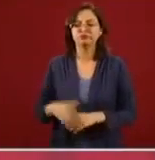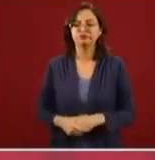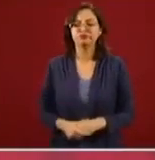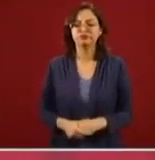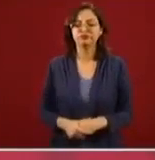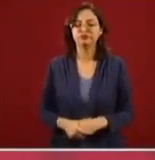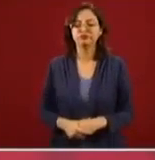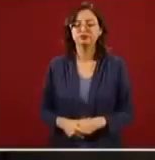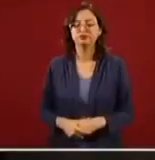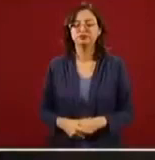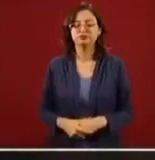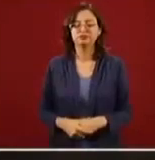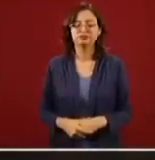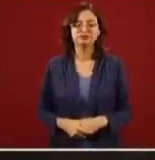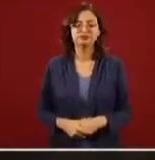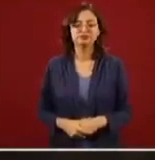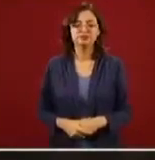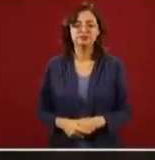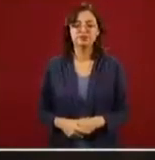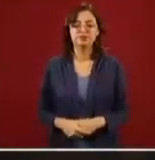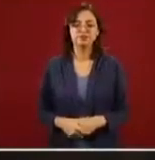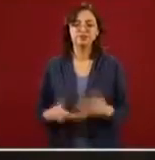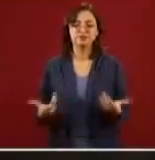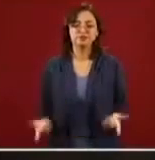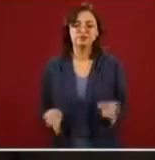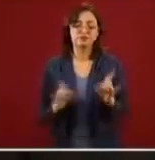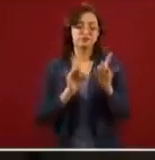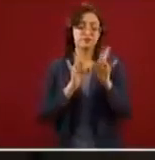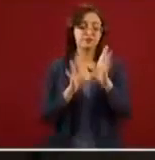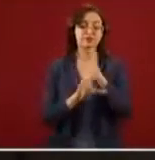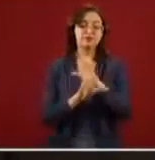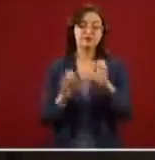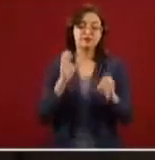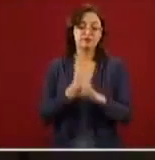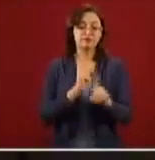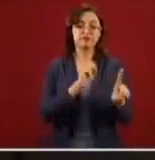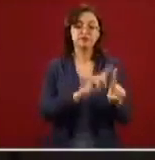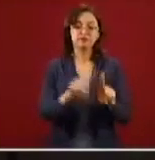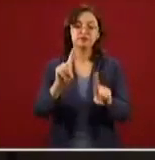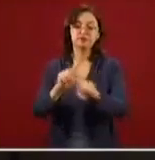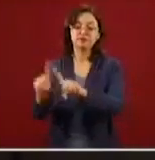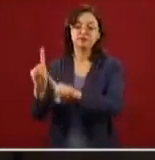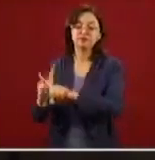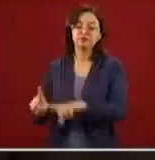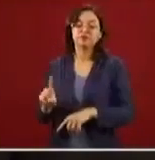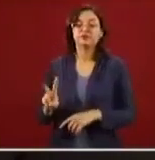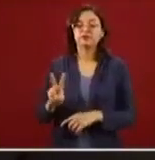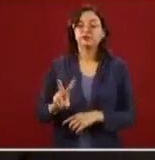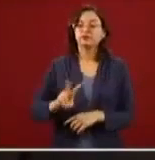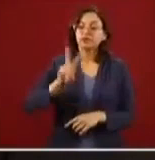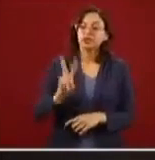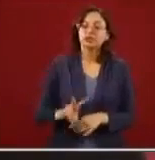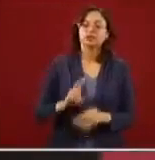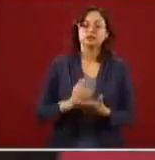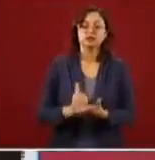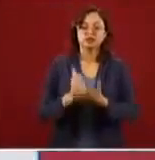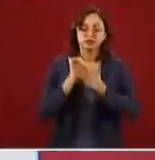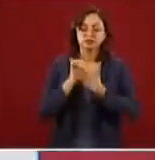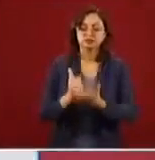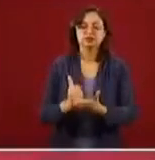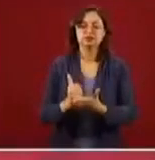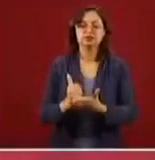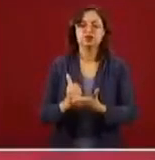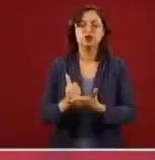porque son varias cosas. Ayuda mucho porque